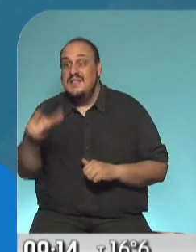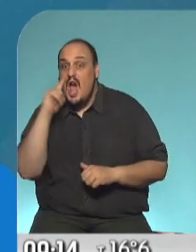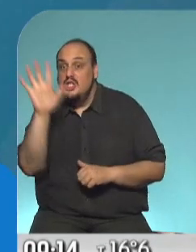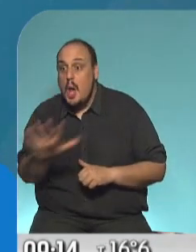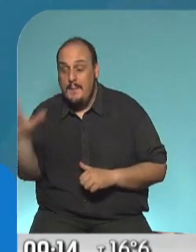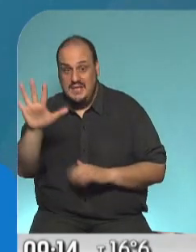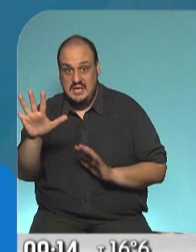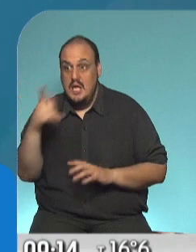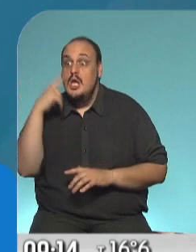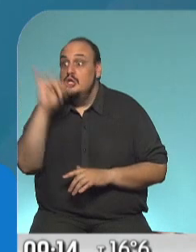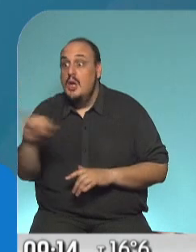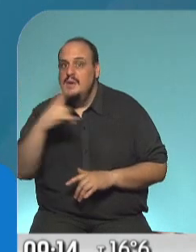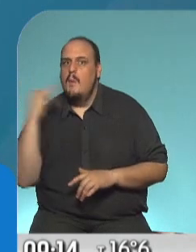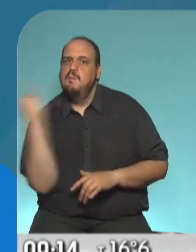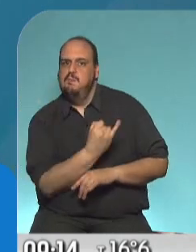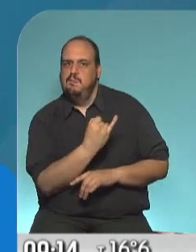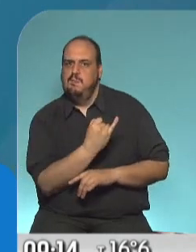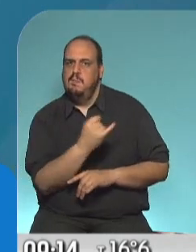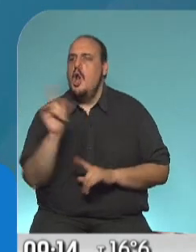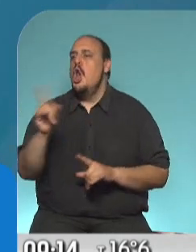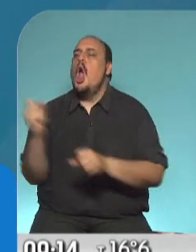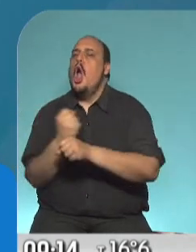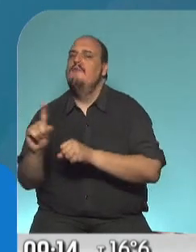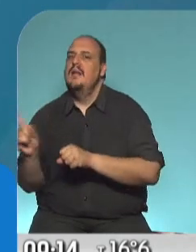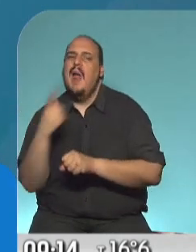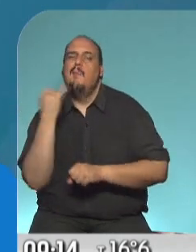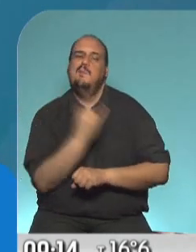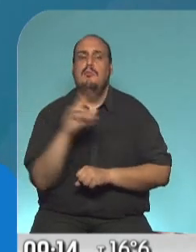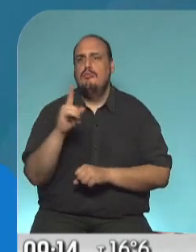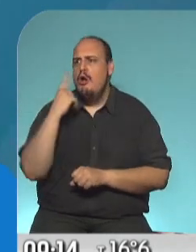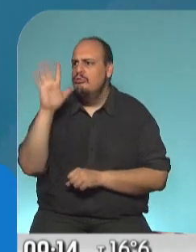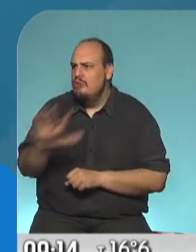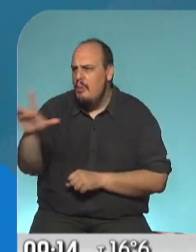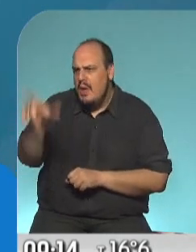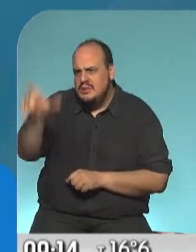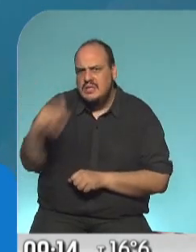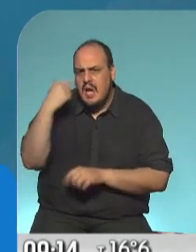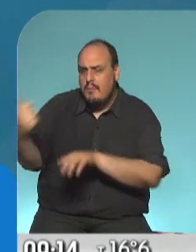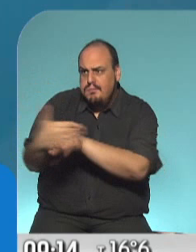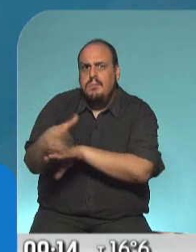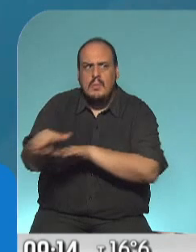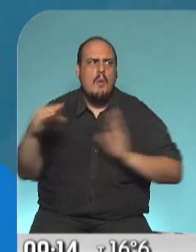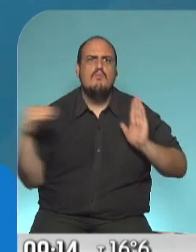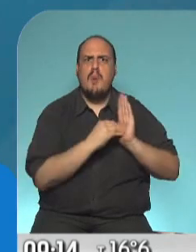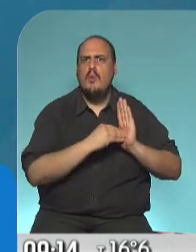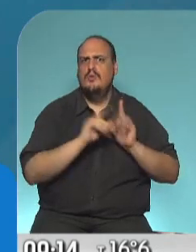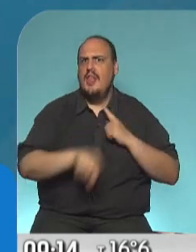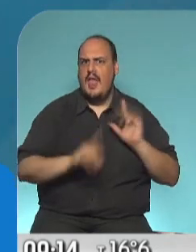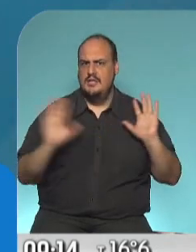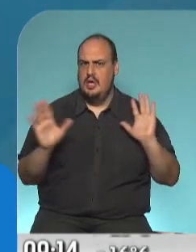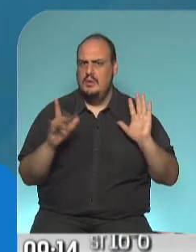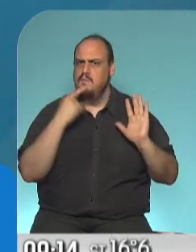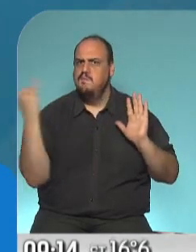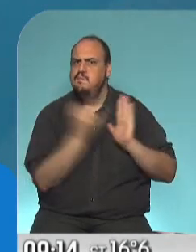no es que uno espera confirmar para notificar se hace a partir del caso sospechoso se ingresa en el sistema nacional y como ustedes se imaginan